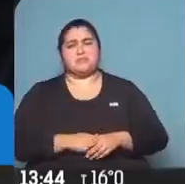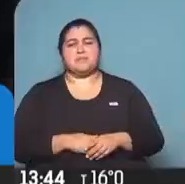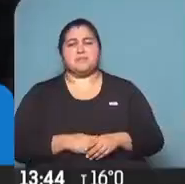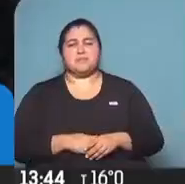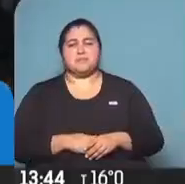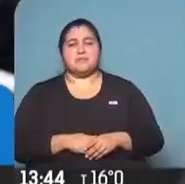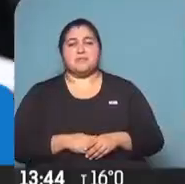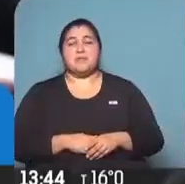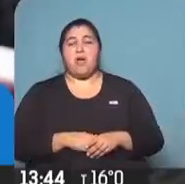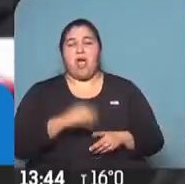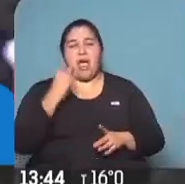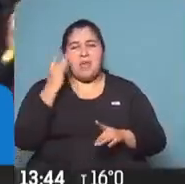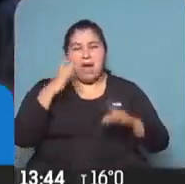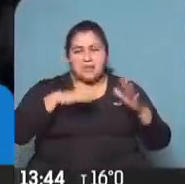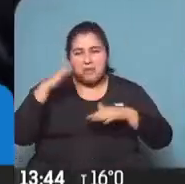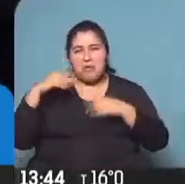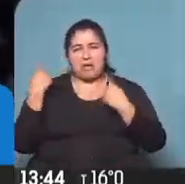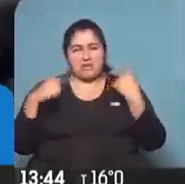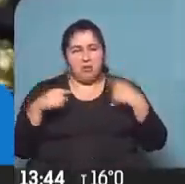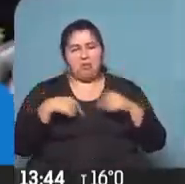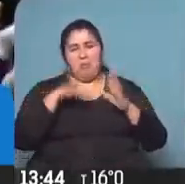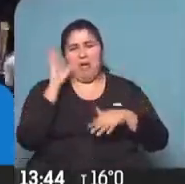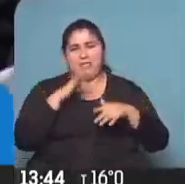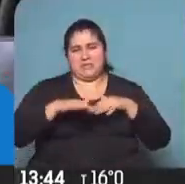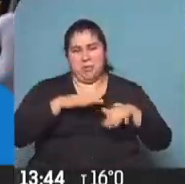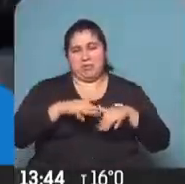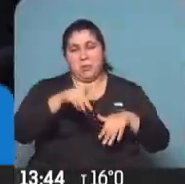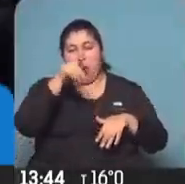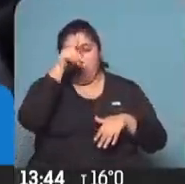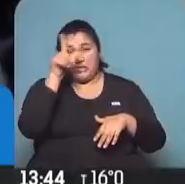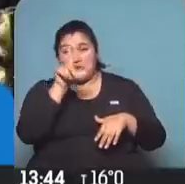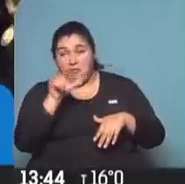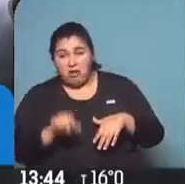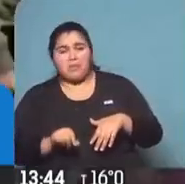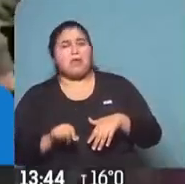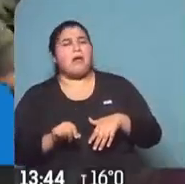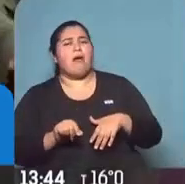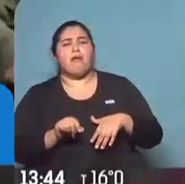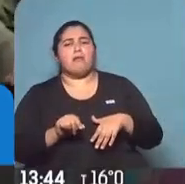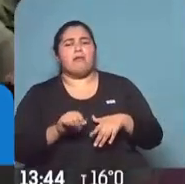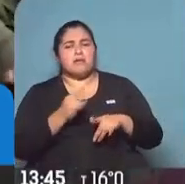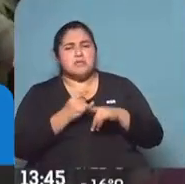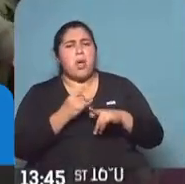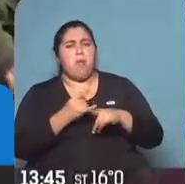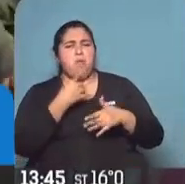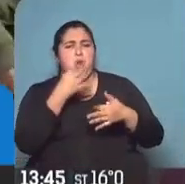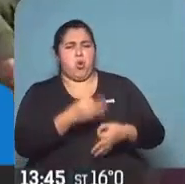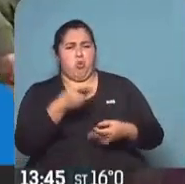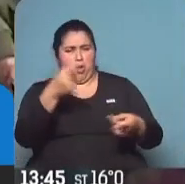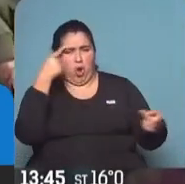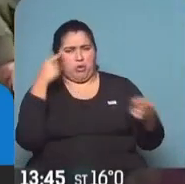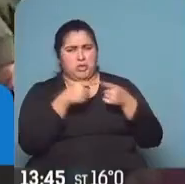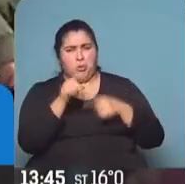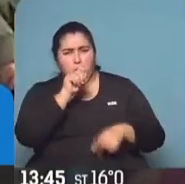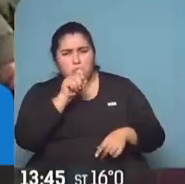y todas las ciudades de normativas con cualquier circunstancia los policías federales han permanecido concluyendo sus visiones ella